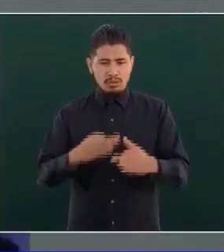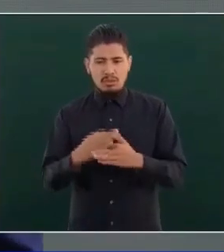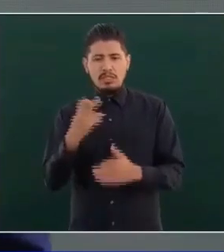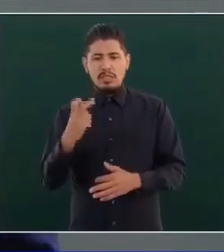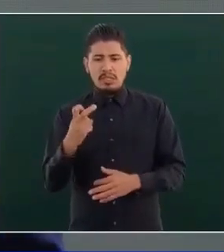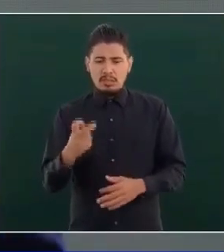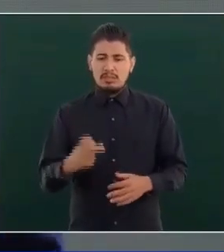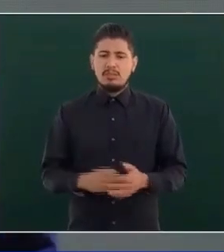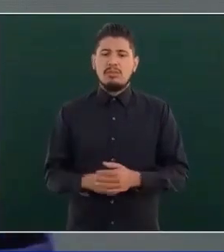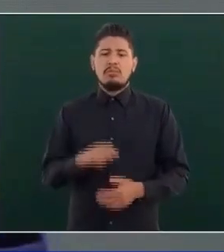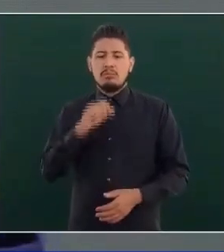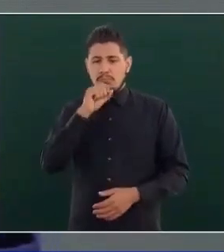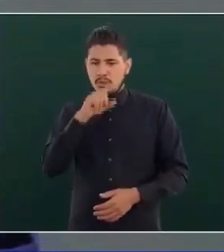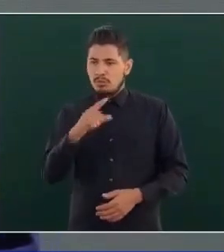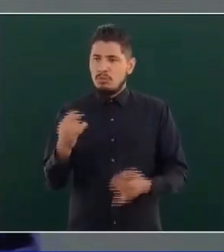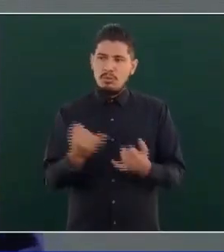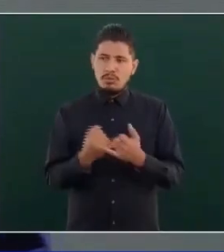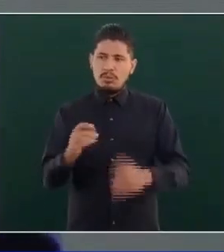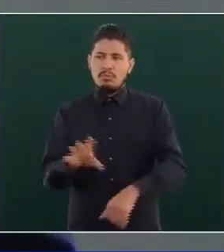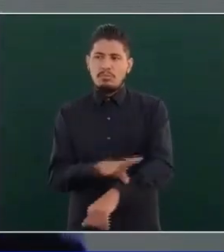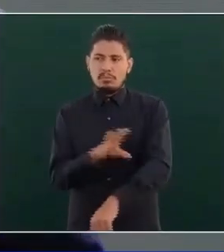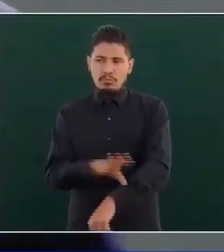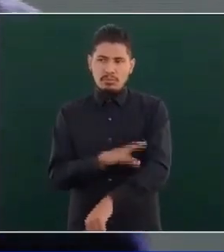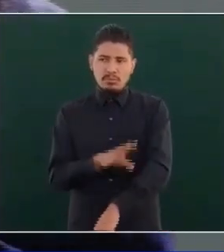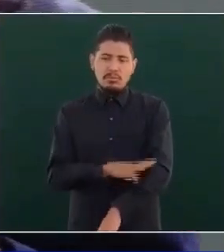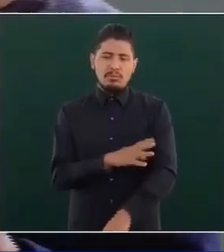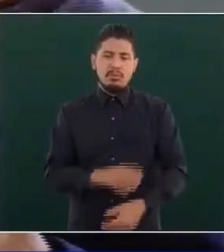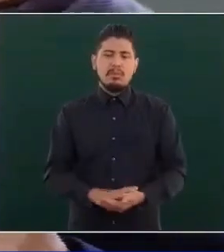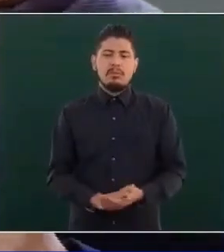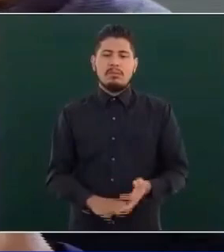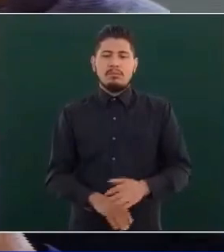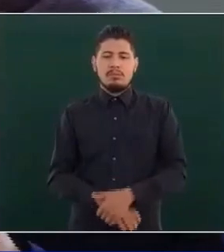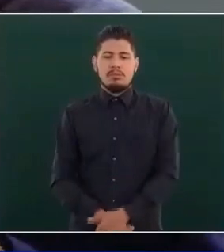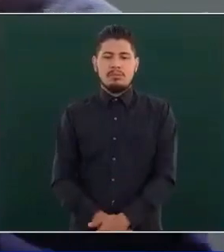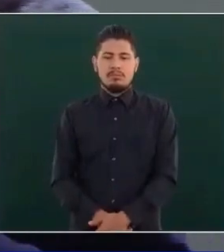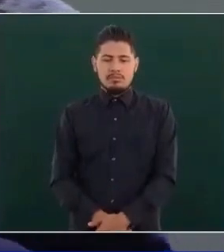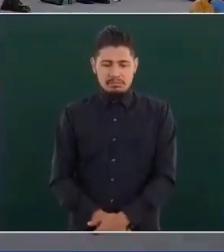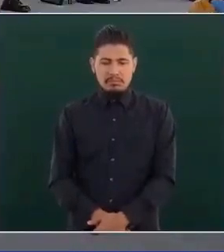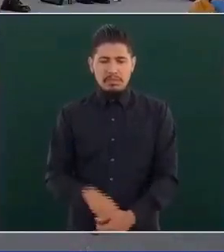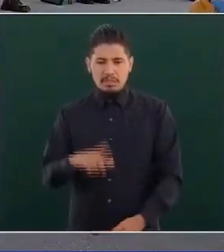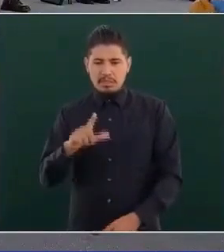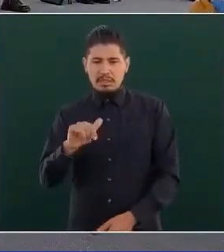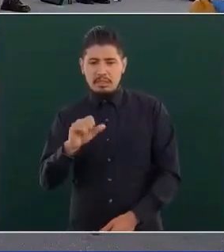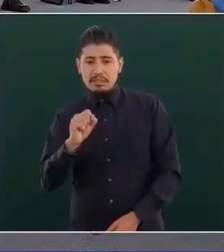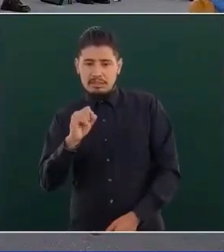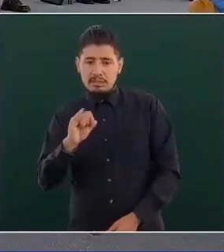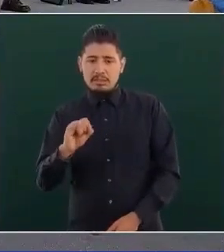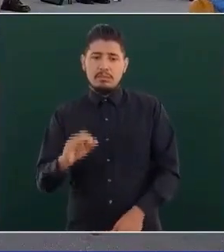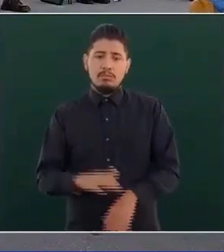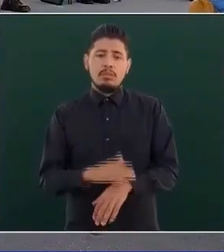Es lo mismo de lo de la luz. Que dices, ¿es legal? Sí, porque